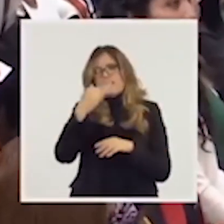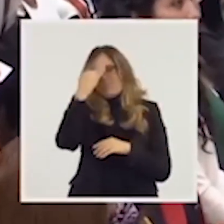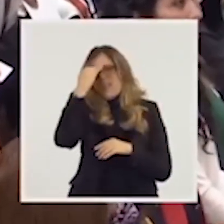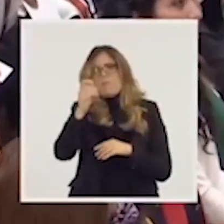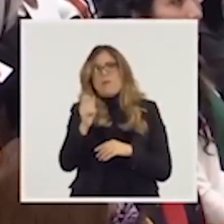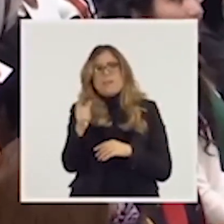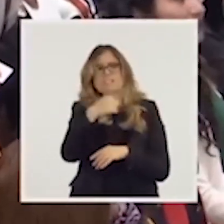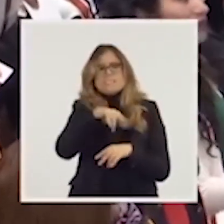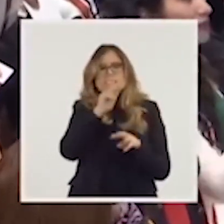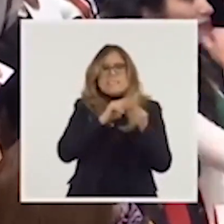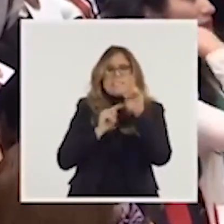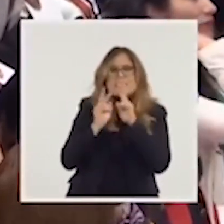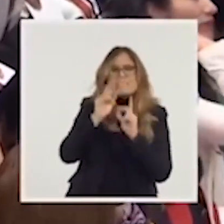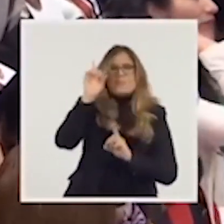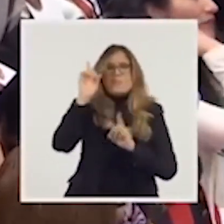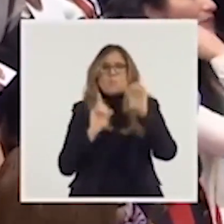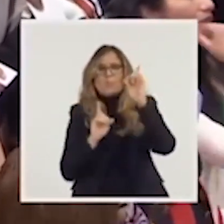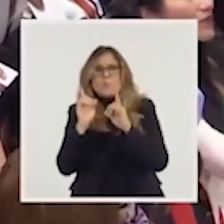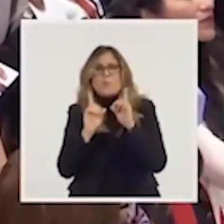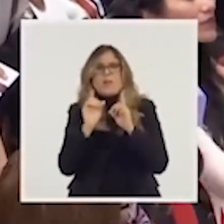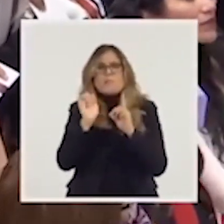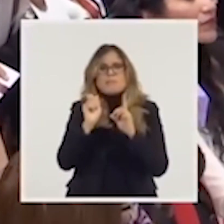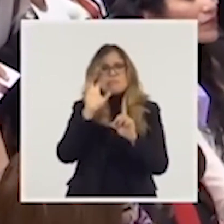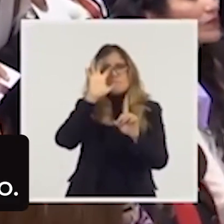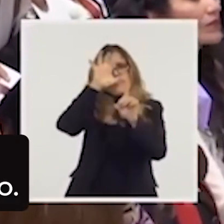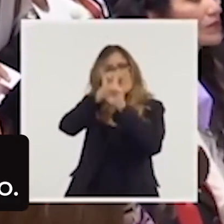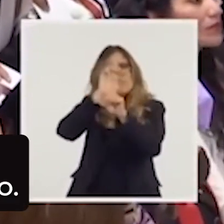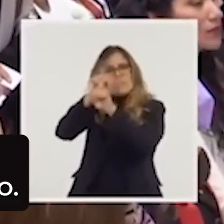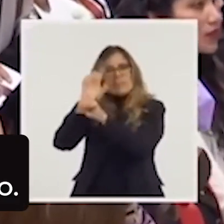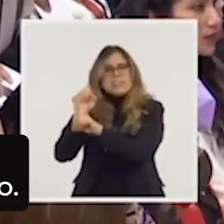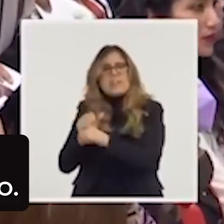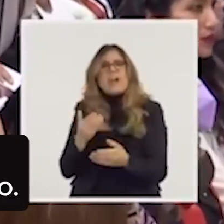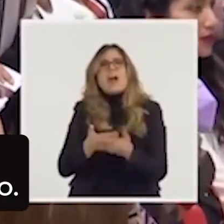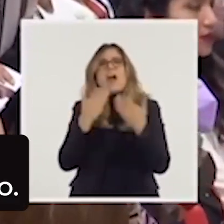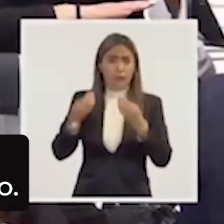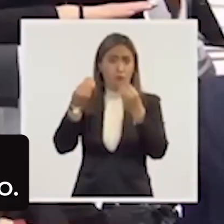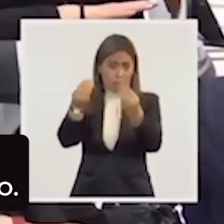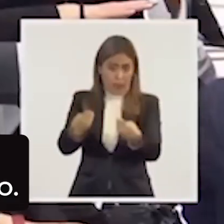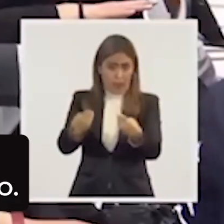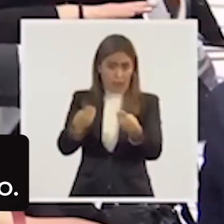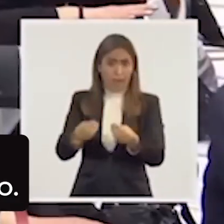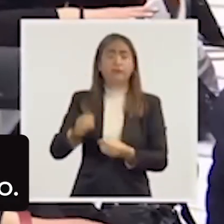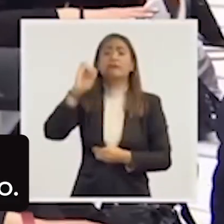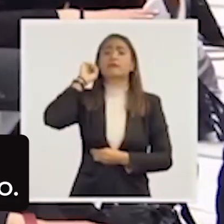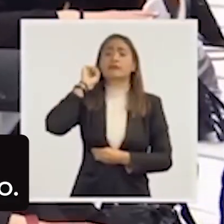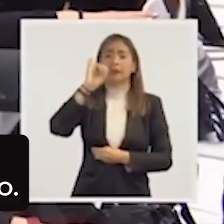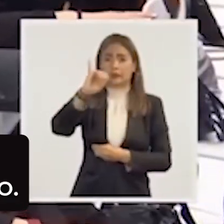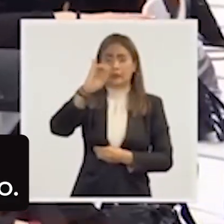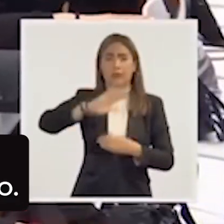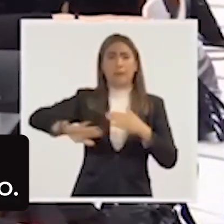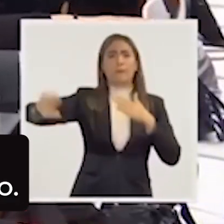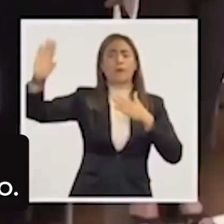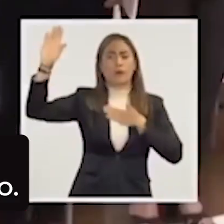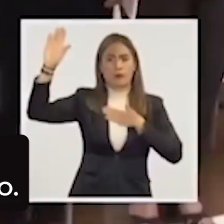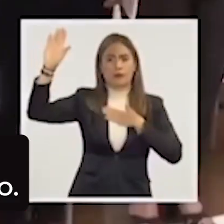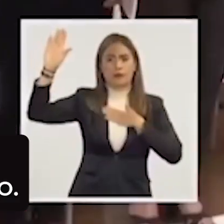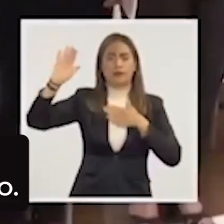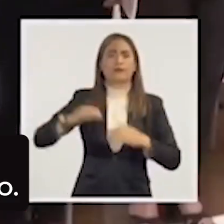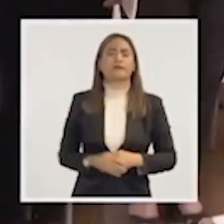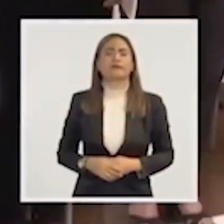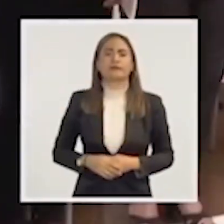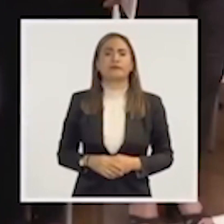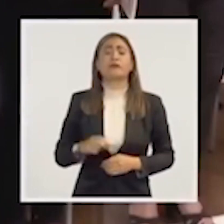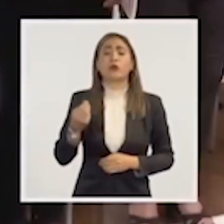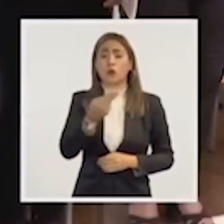ceremonias tomaron protesta 3.971 personas egresadas de los diversos programas educativos de licenciatura y de técnico superior